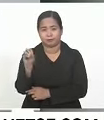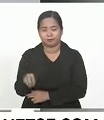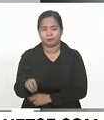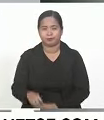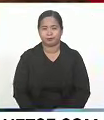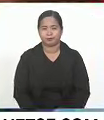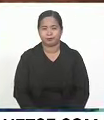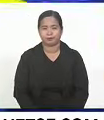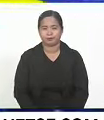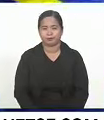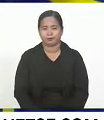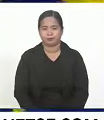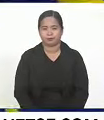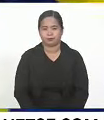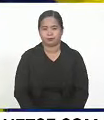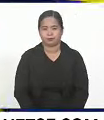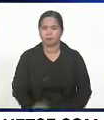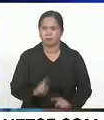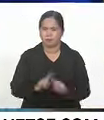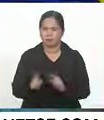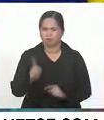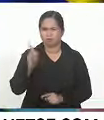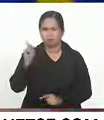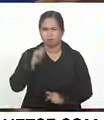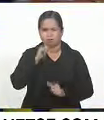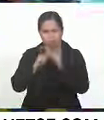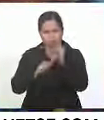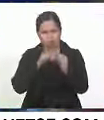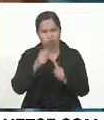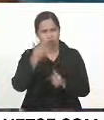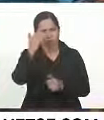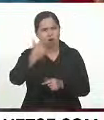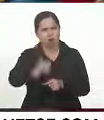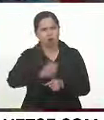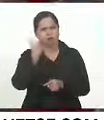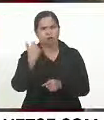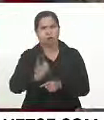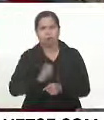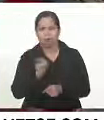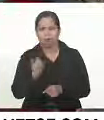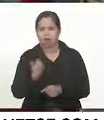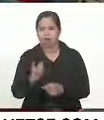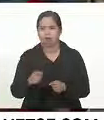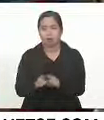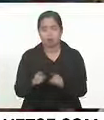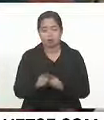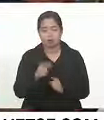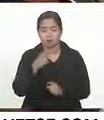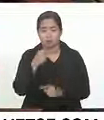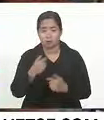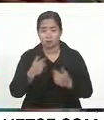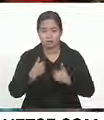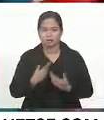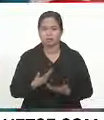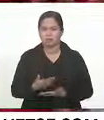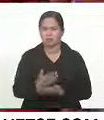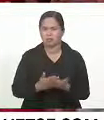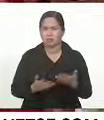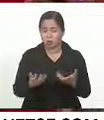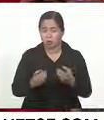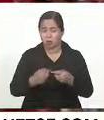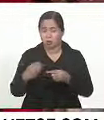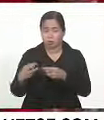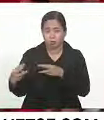44.2%. Pinabulaanan ni Maduro ang mga akusasyon laban sa kanya at sinabing tinarget ng isang kudeta ng